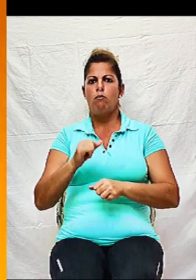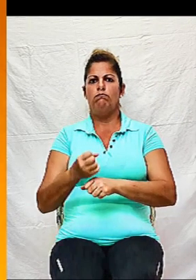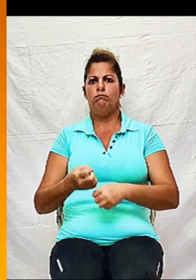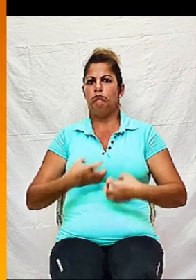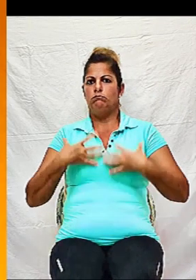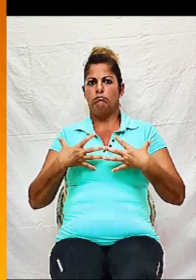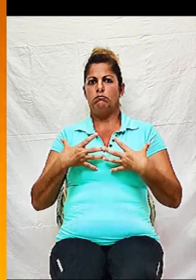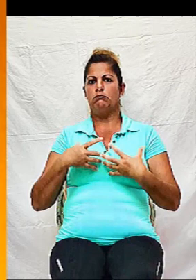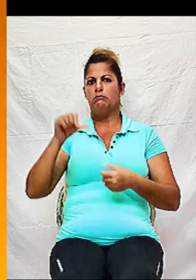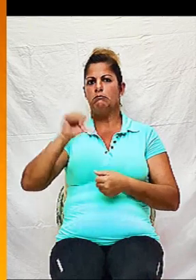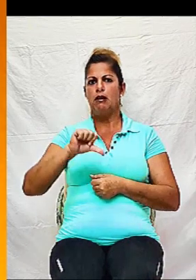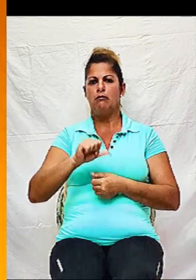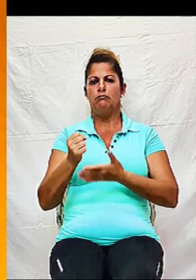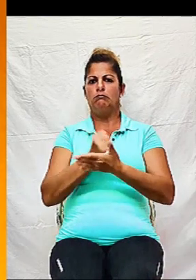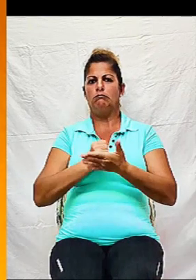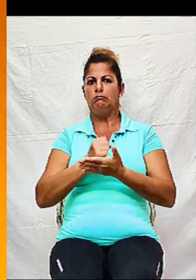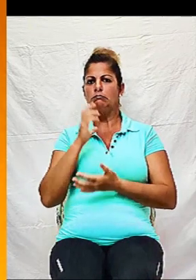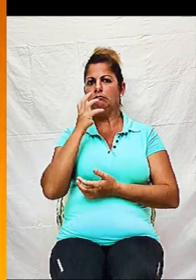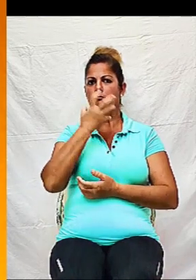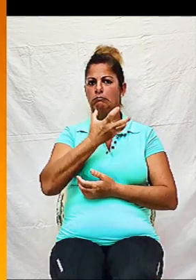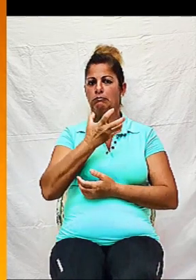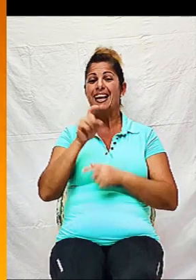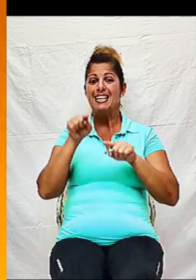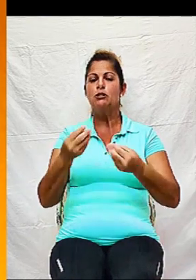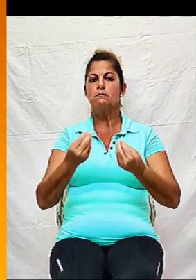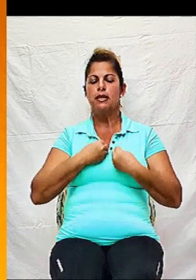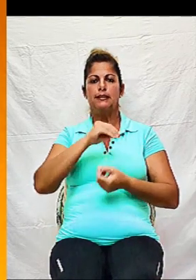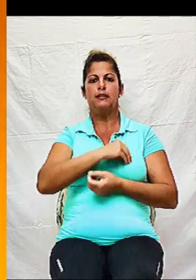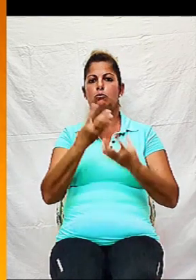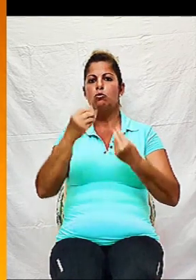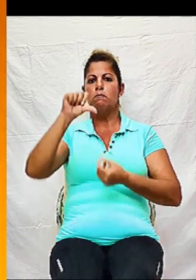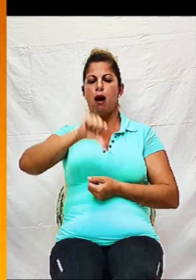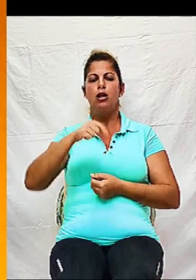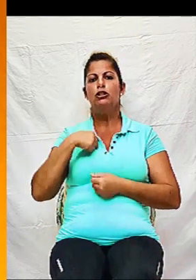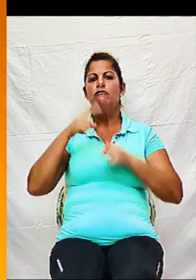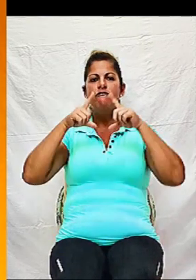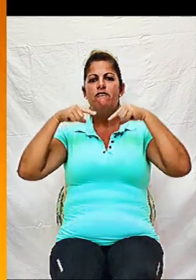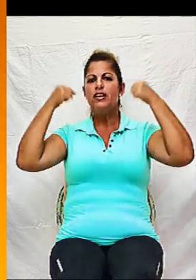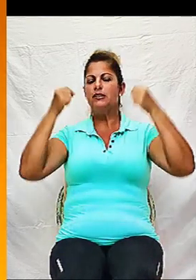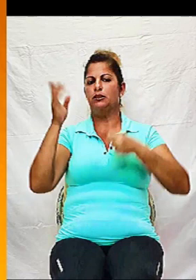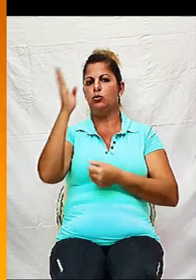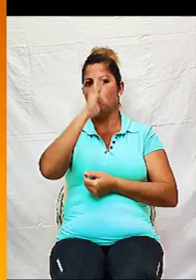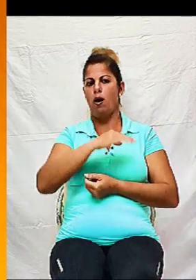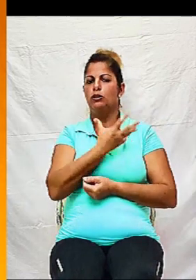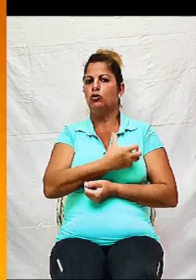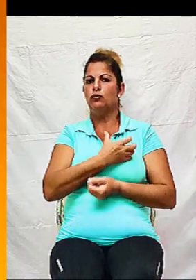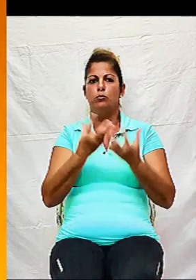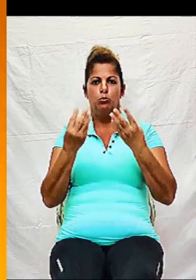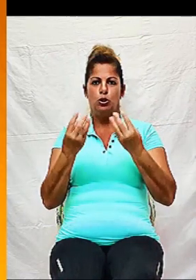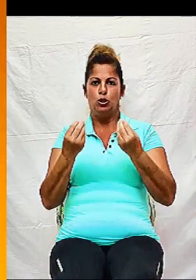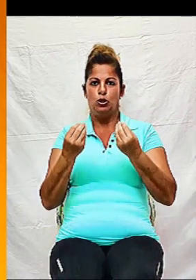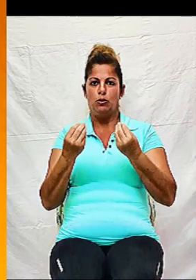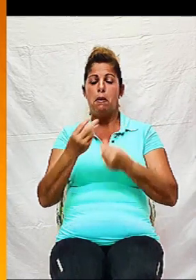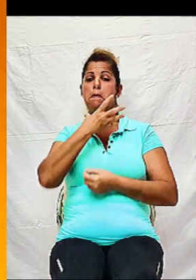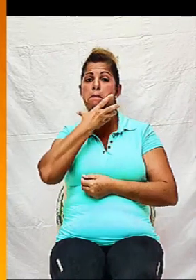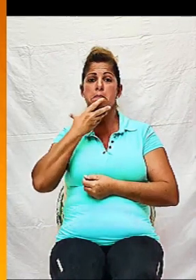La alteración que nos produce este ruido perturbador es fuente de malestar, infelicidad y sufrimiento.